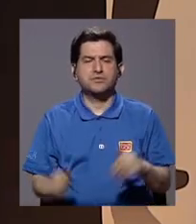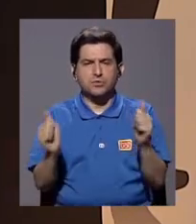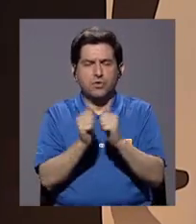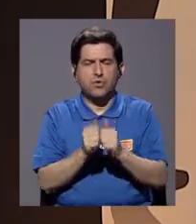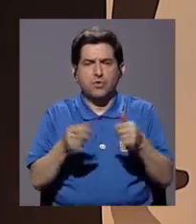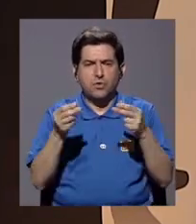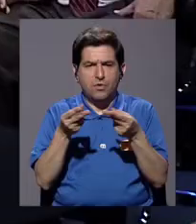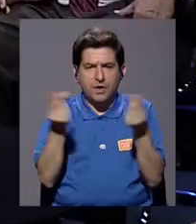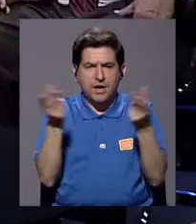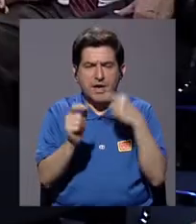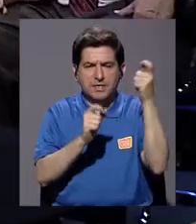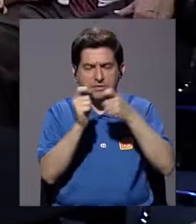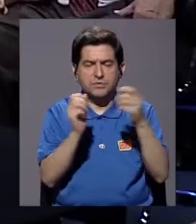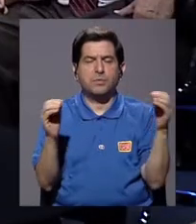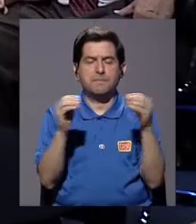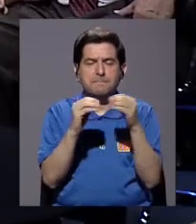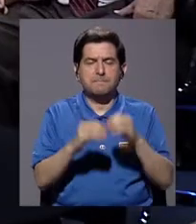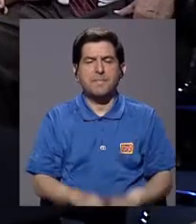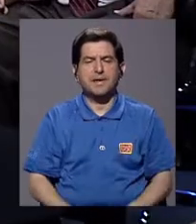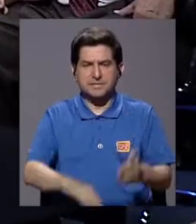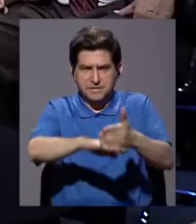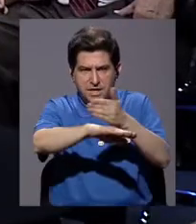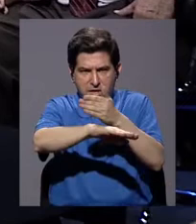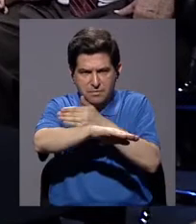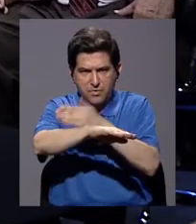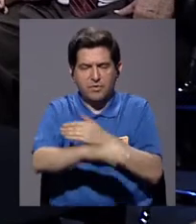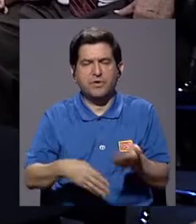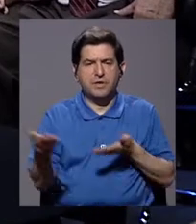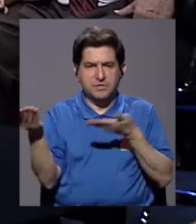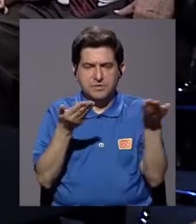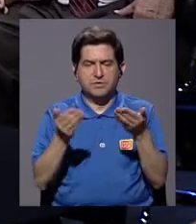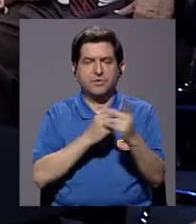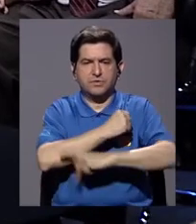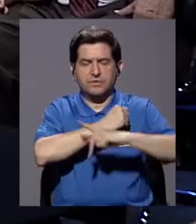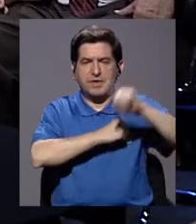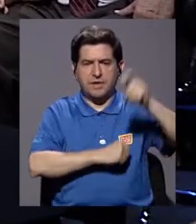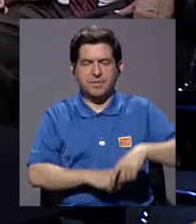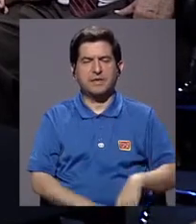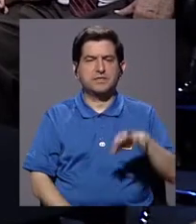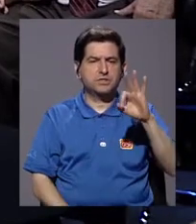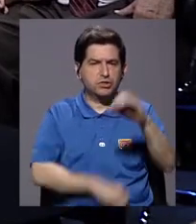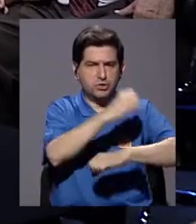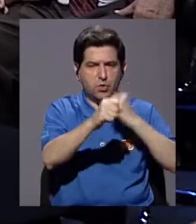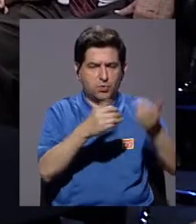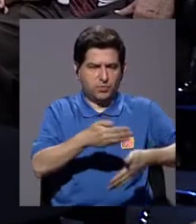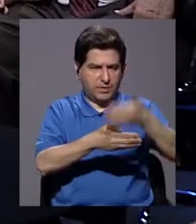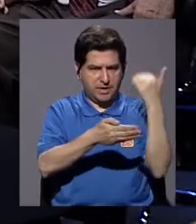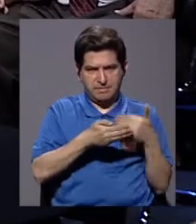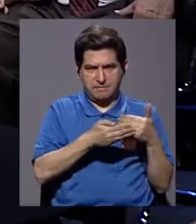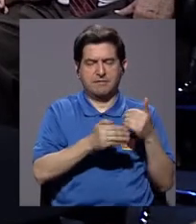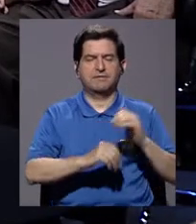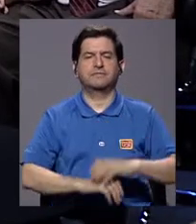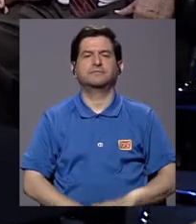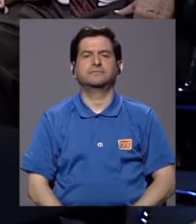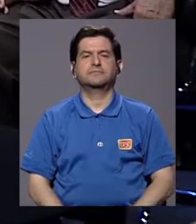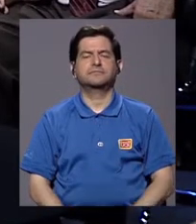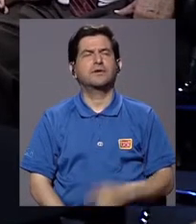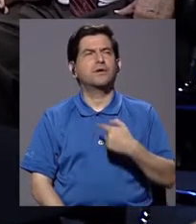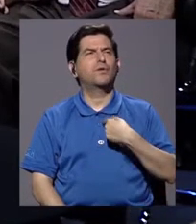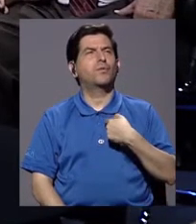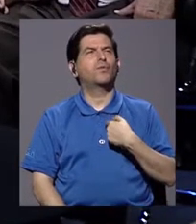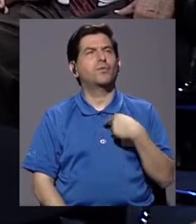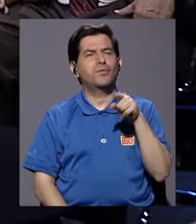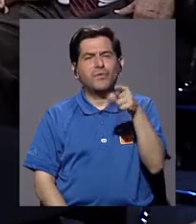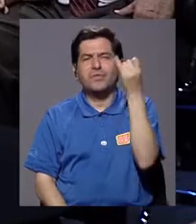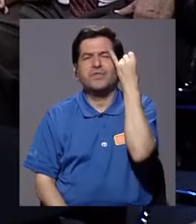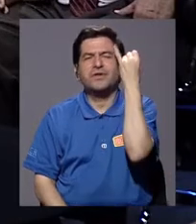una rentabilidad razonable para el crecimiento y desarrollo de todos los servicios que el país requería. Hace 90 años de esto. Y lo